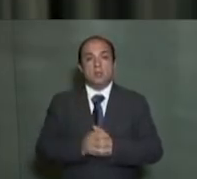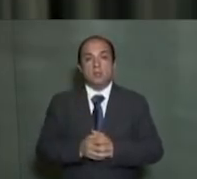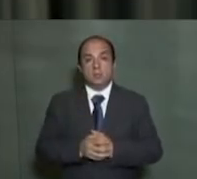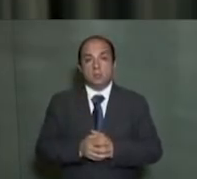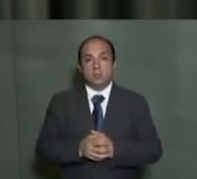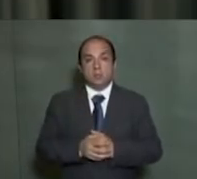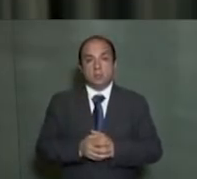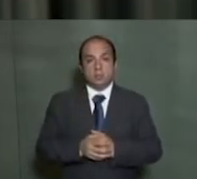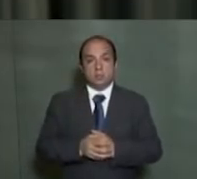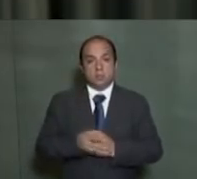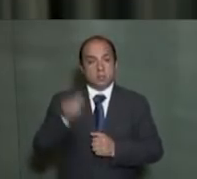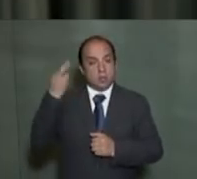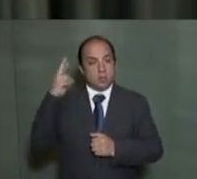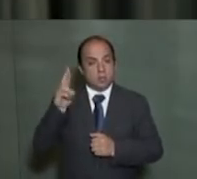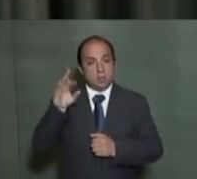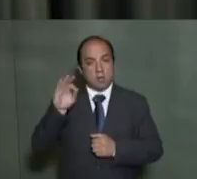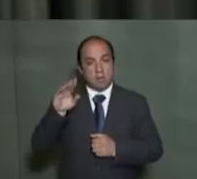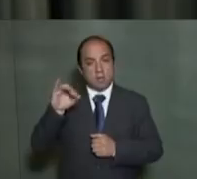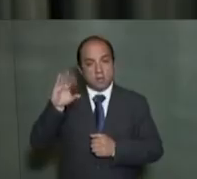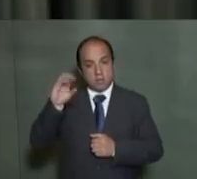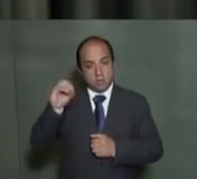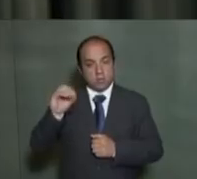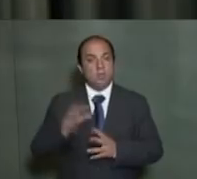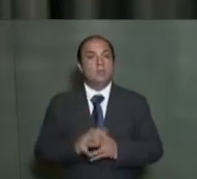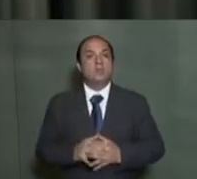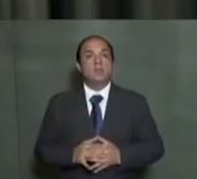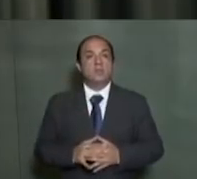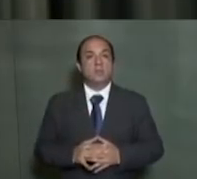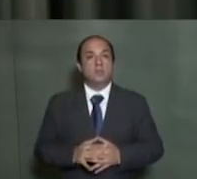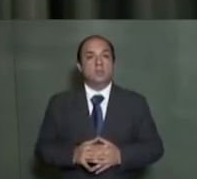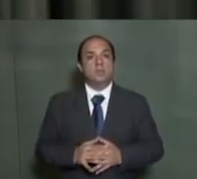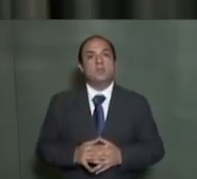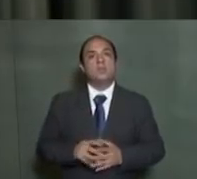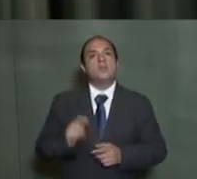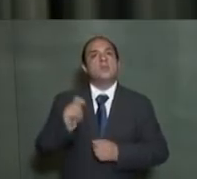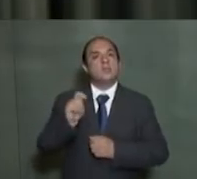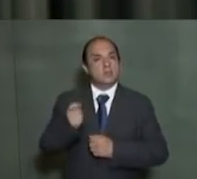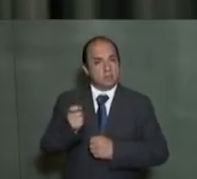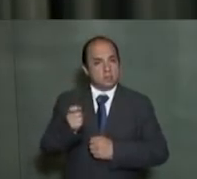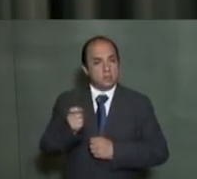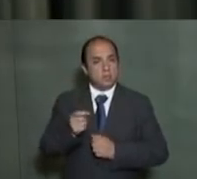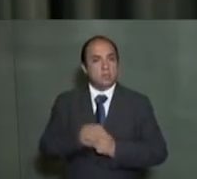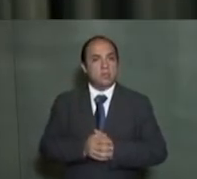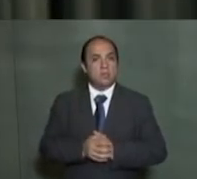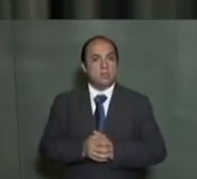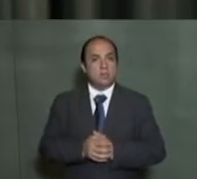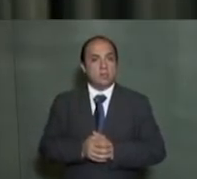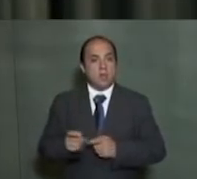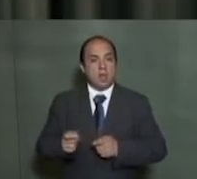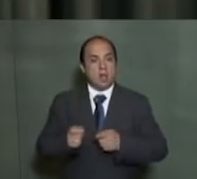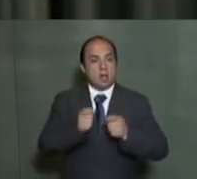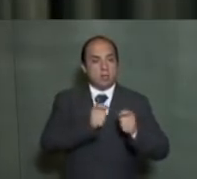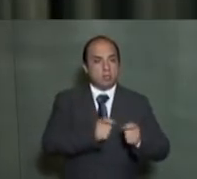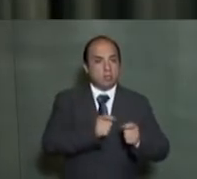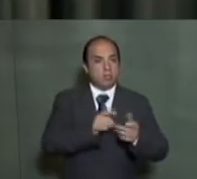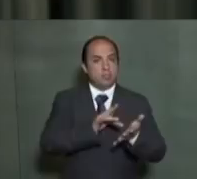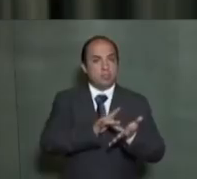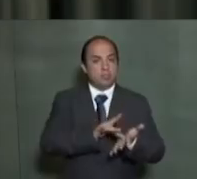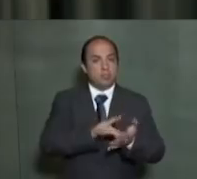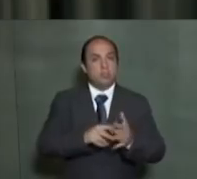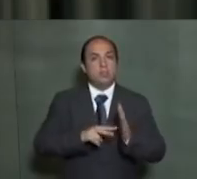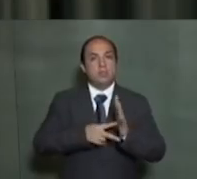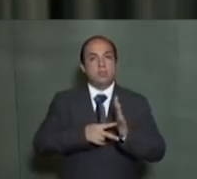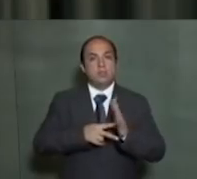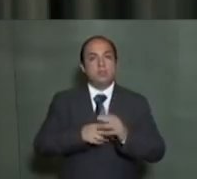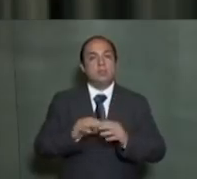maestro Francisco Suárez Fino es una aportación de la ingeniería civil organizada